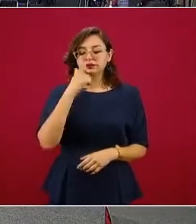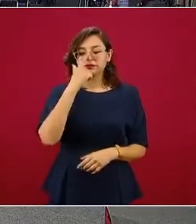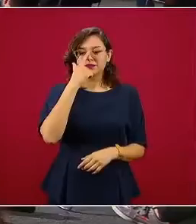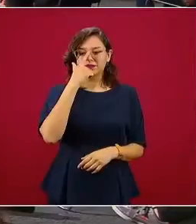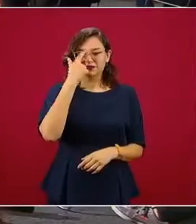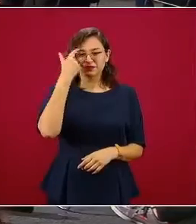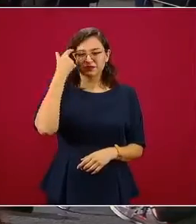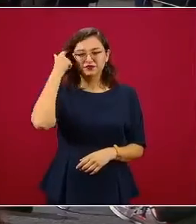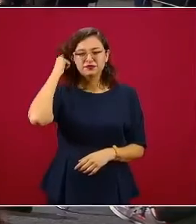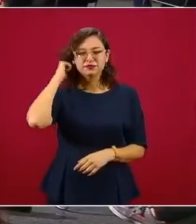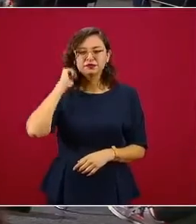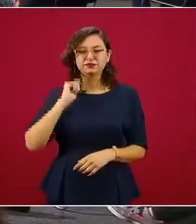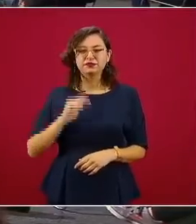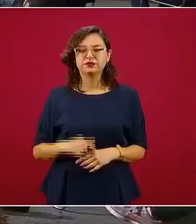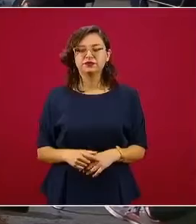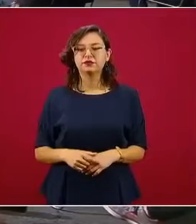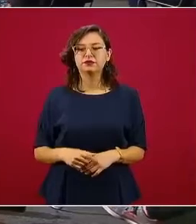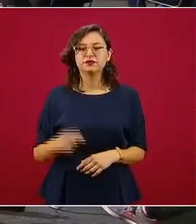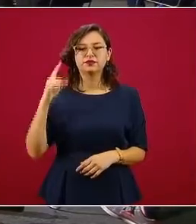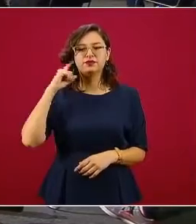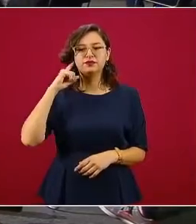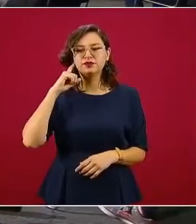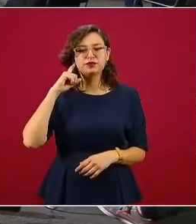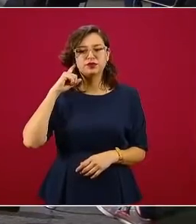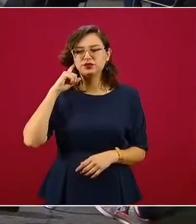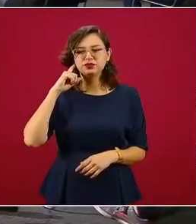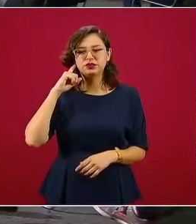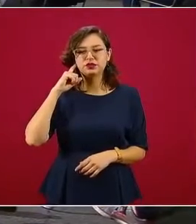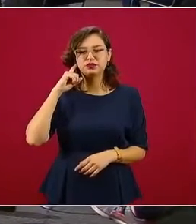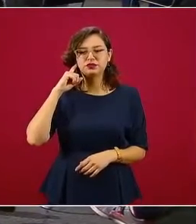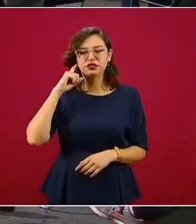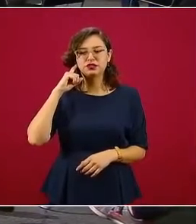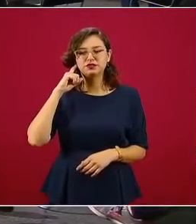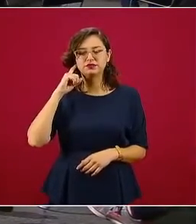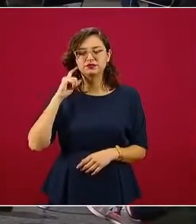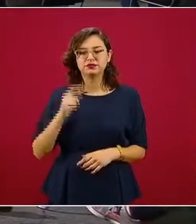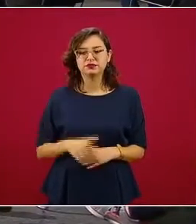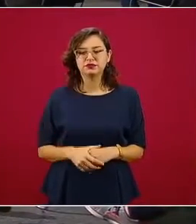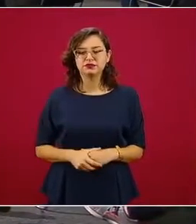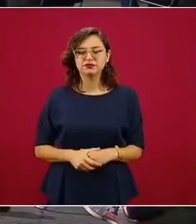Buenos días, presidente. Hans Salazar, ZMG Noticias, Grupo Político y Zócalo Virtual.